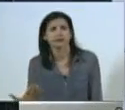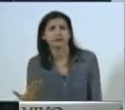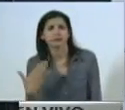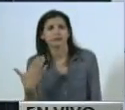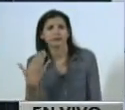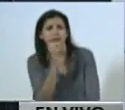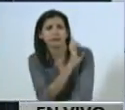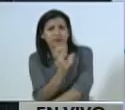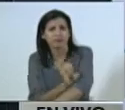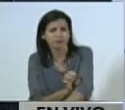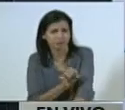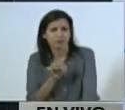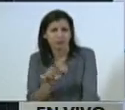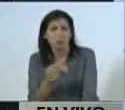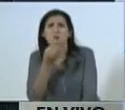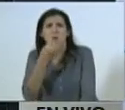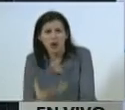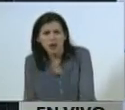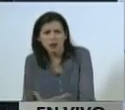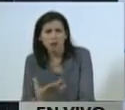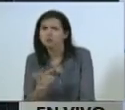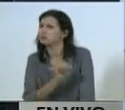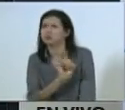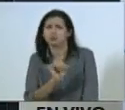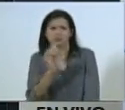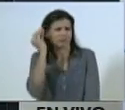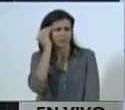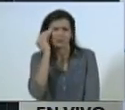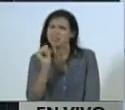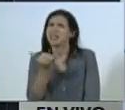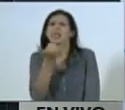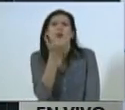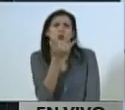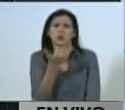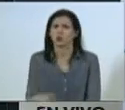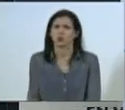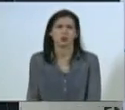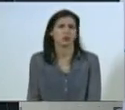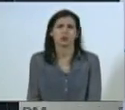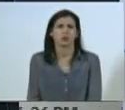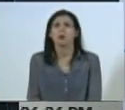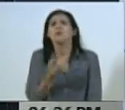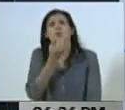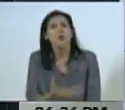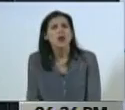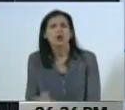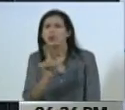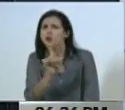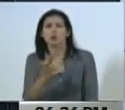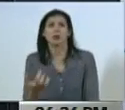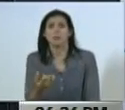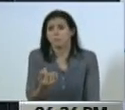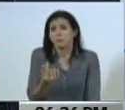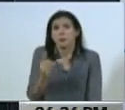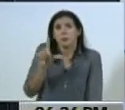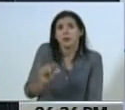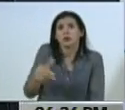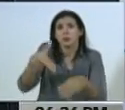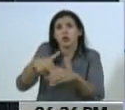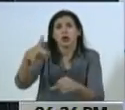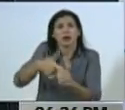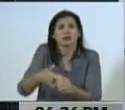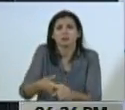energía son ventaja para alguien. No son ventaja para nadie. Precios bajos en petróleo y